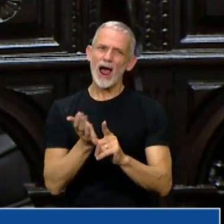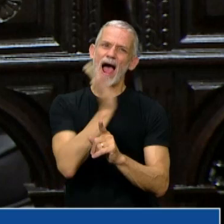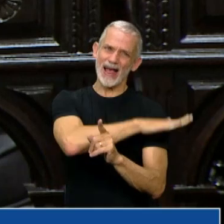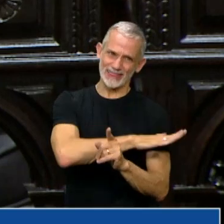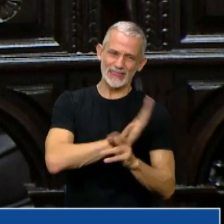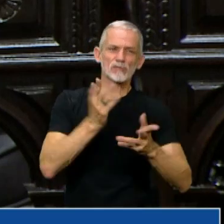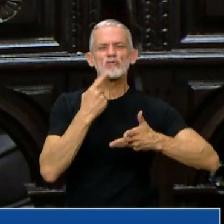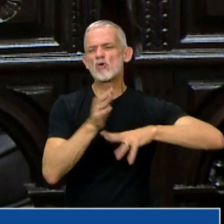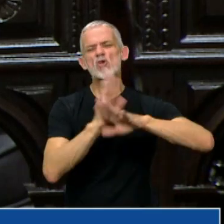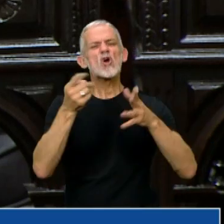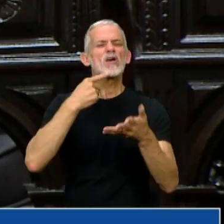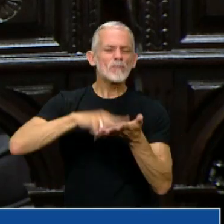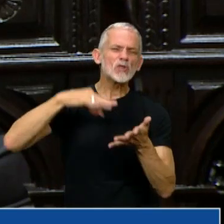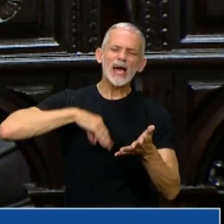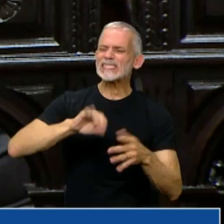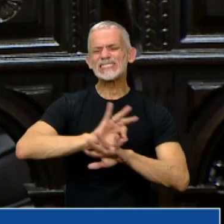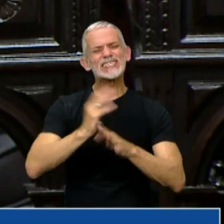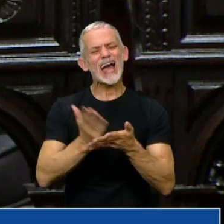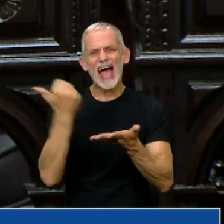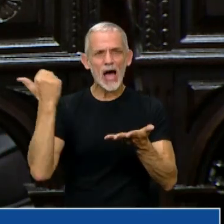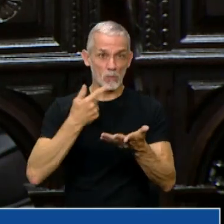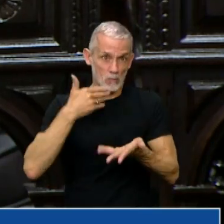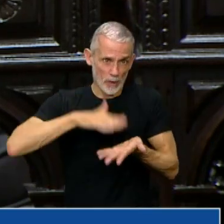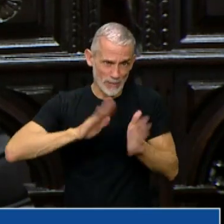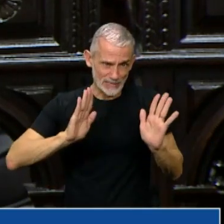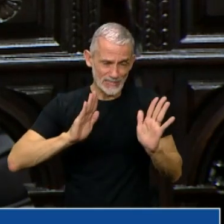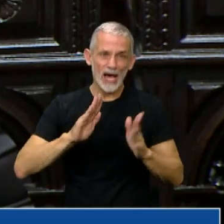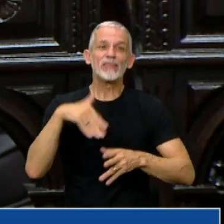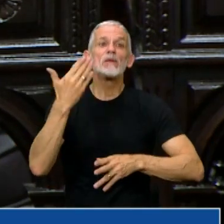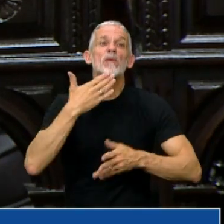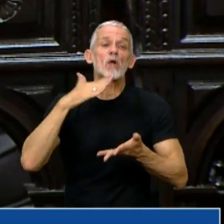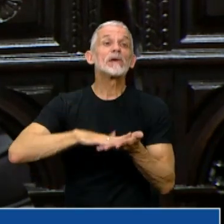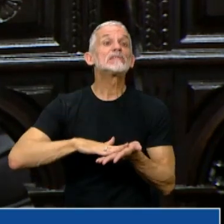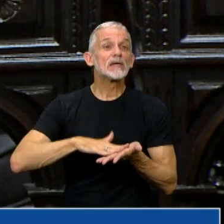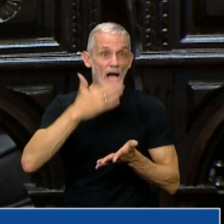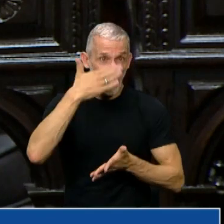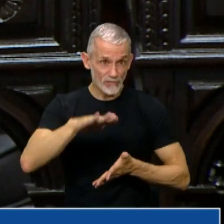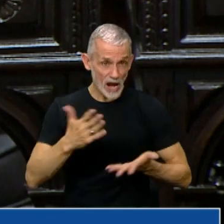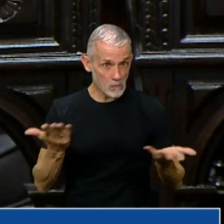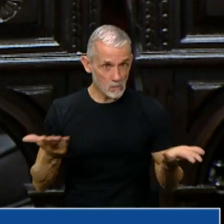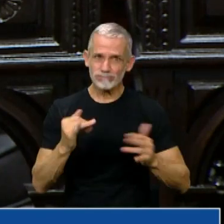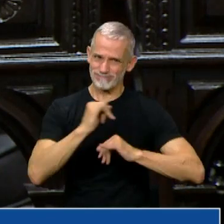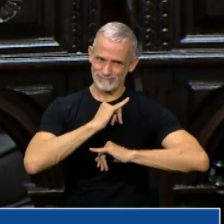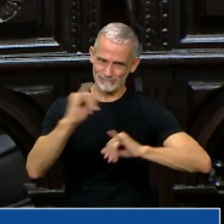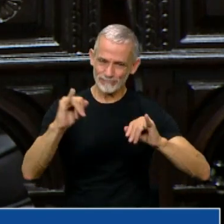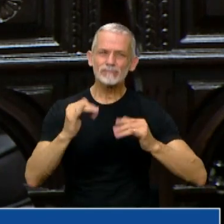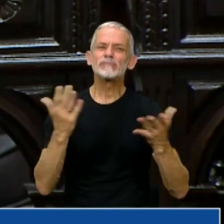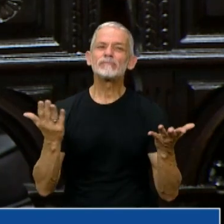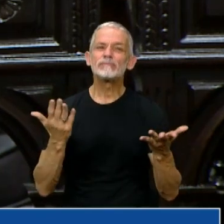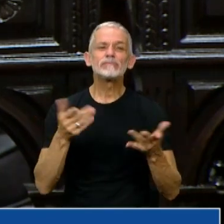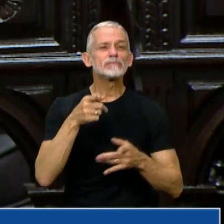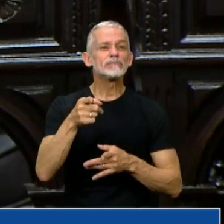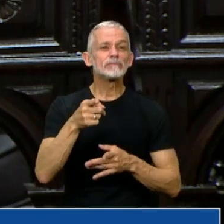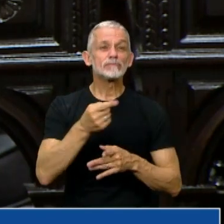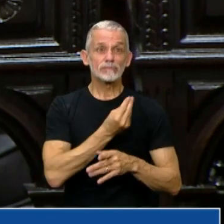que planteaban su eliminación lisillana. Una promesa que, vale la pena decirlo, no